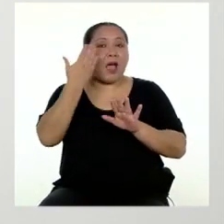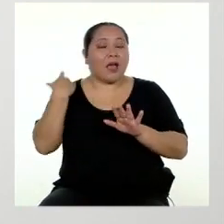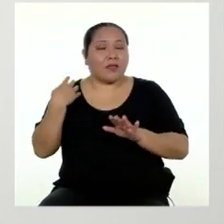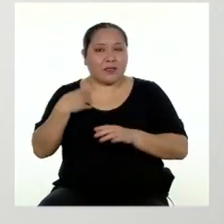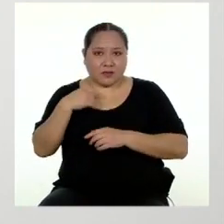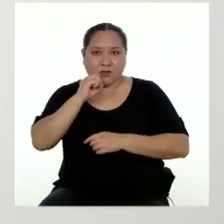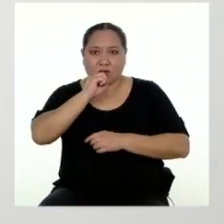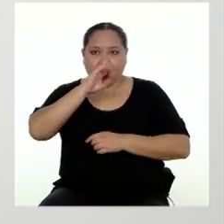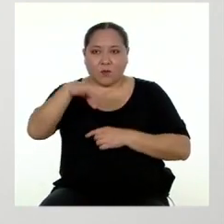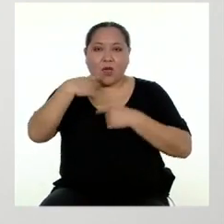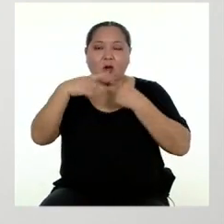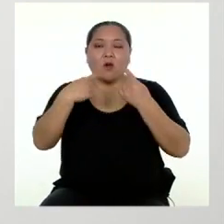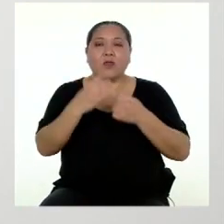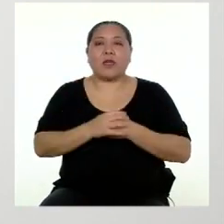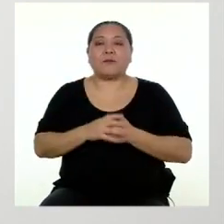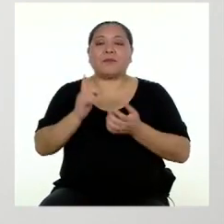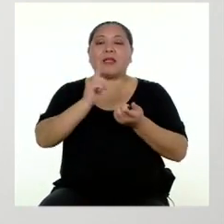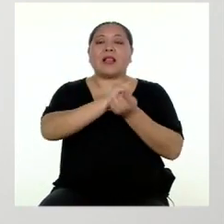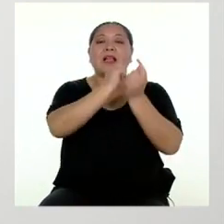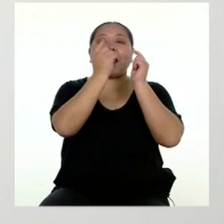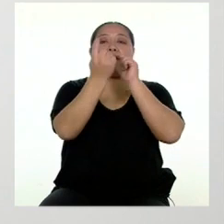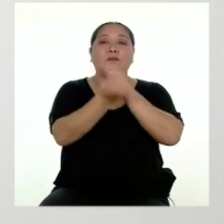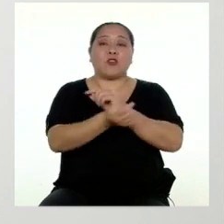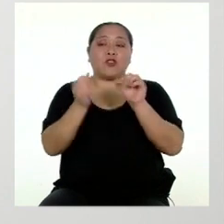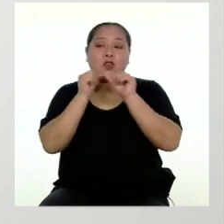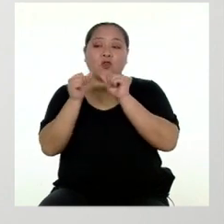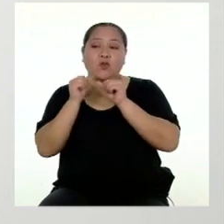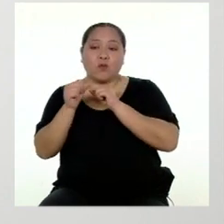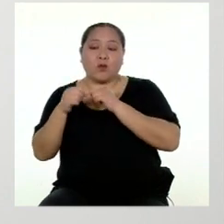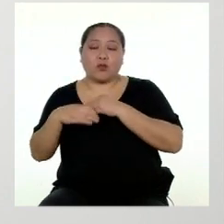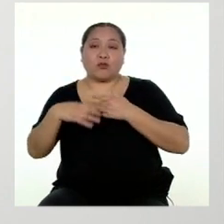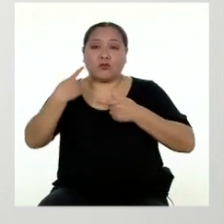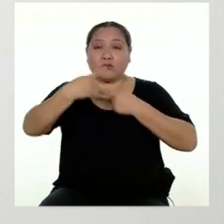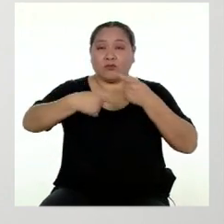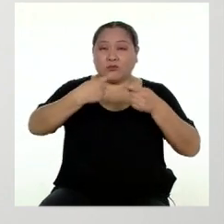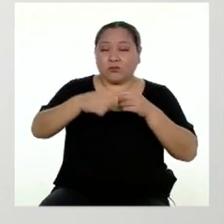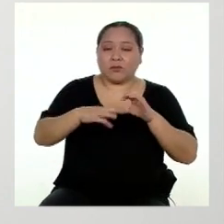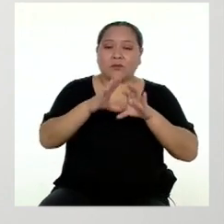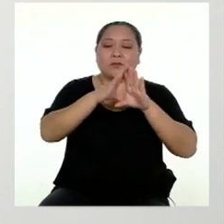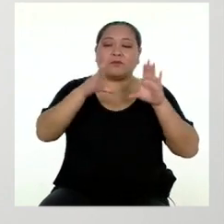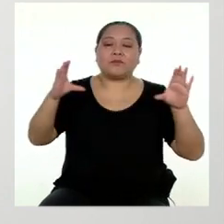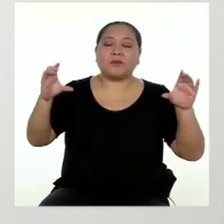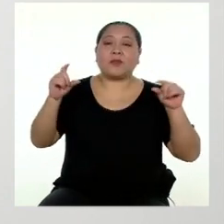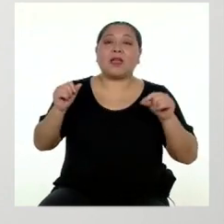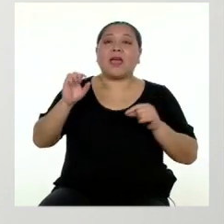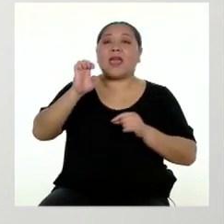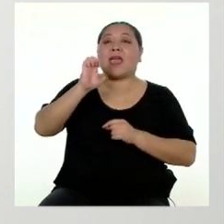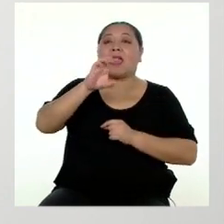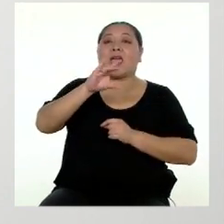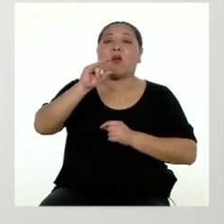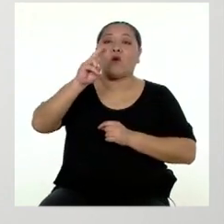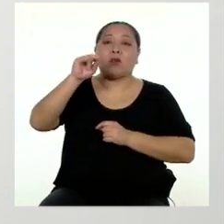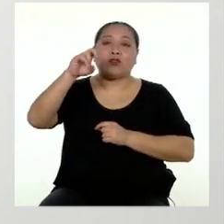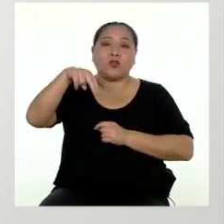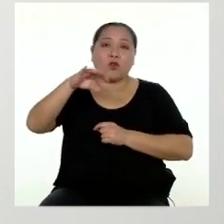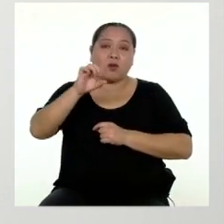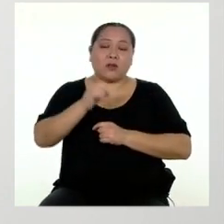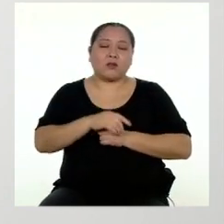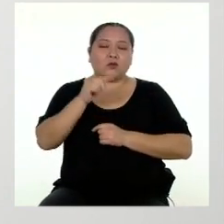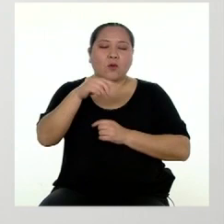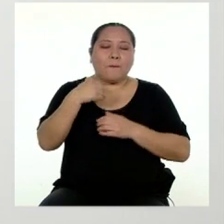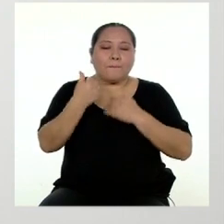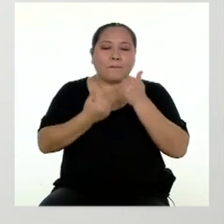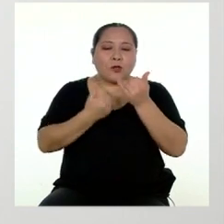contarles algo. La transformación de números o situaciones cotidianas en ecuaciones o inecuaciones es un proceso de